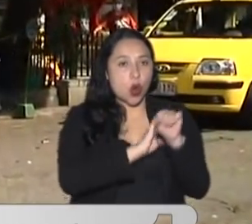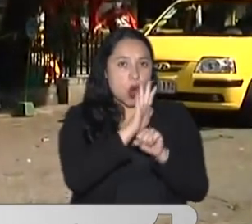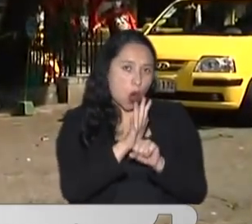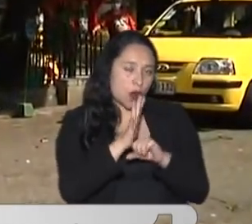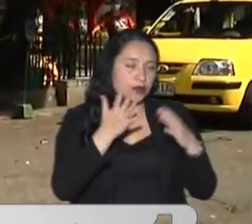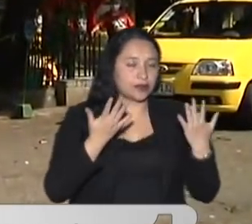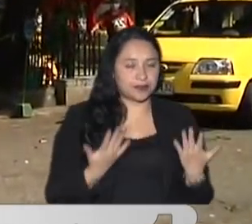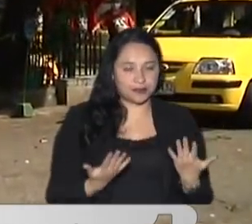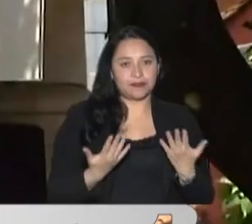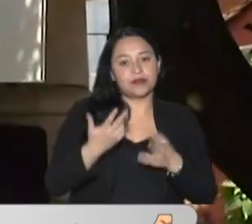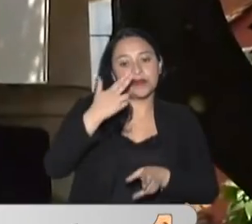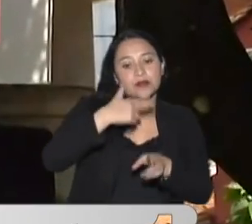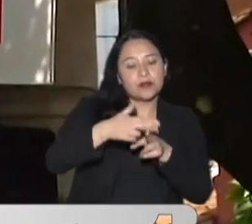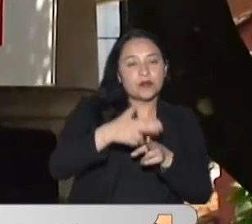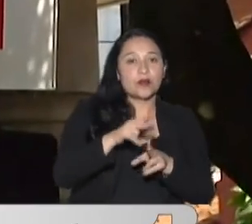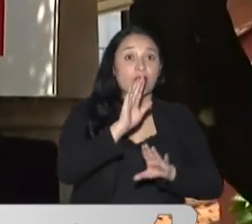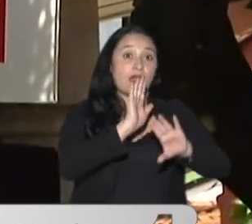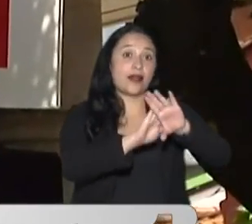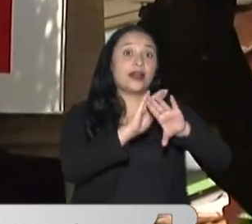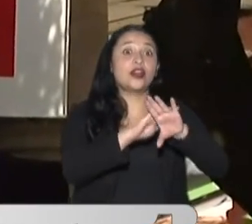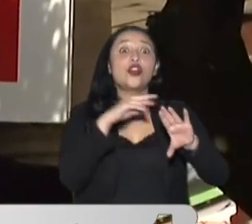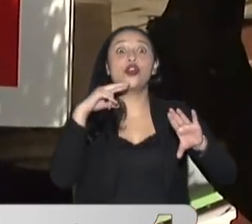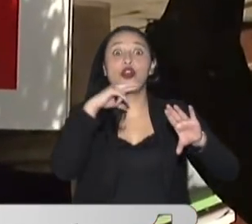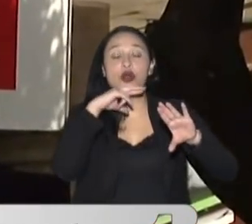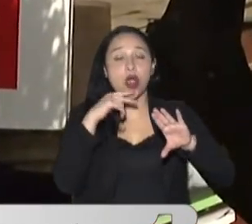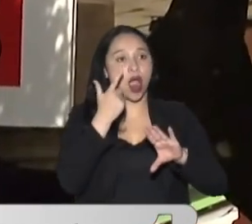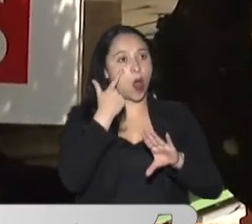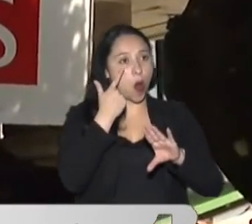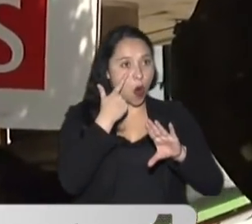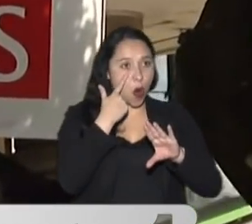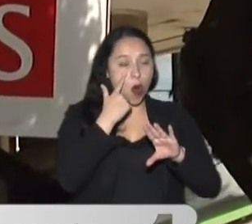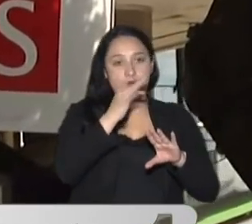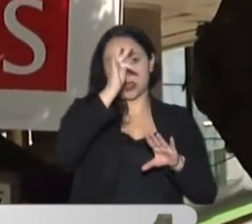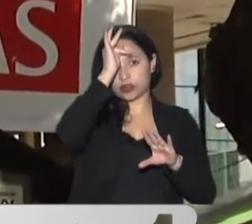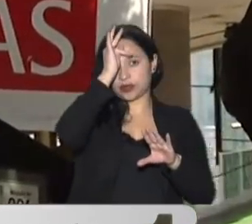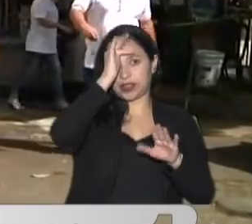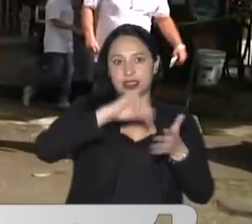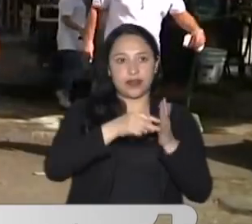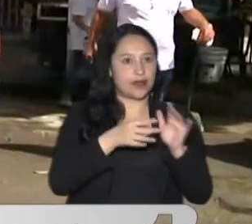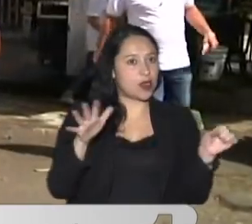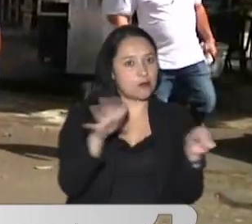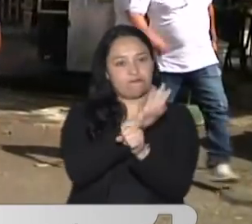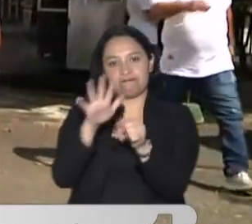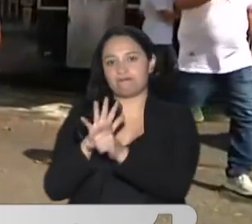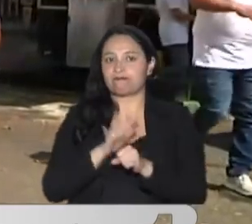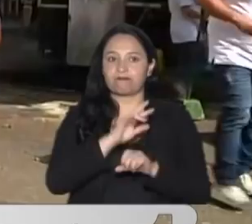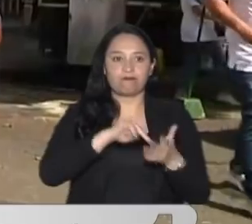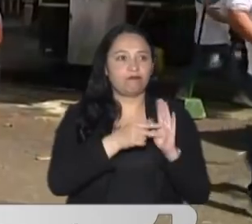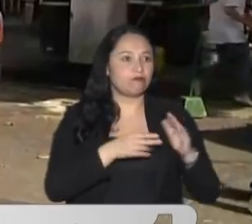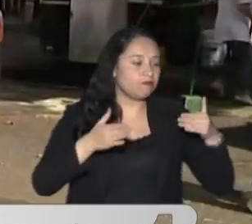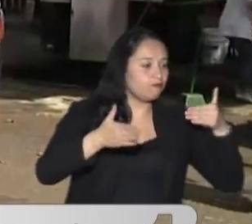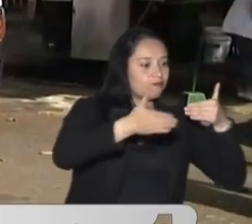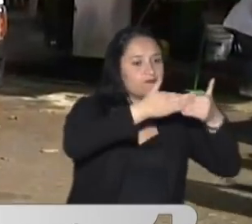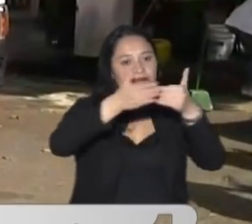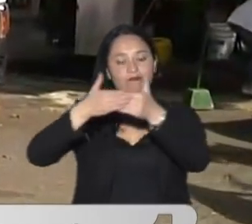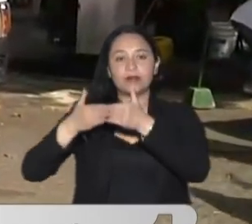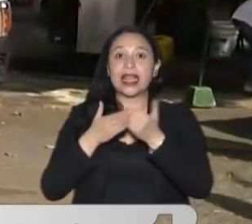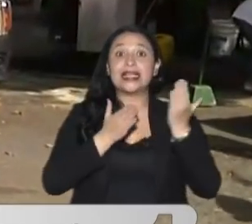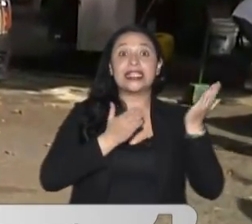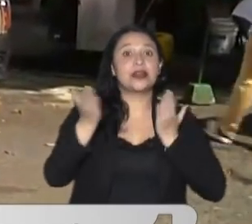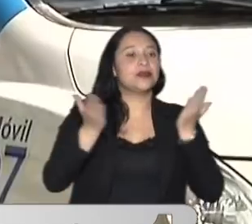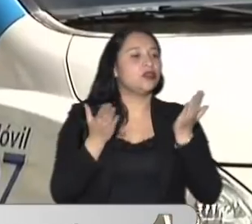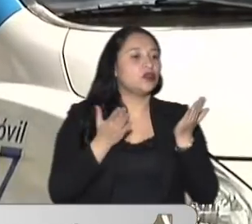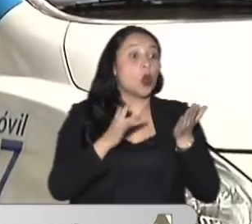la declaratoria de una alerta roja hospitalaria, que significaría básicamente hacer cierre de algunos servicios no